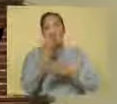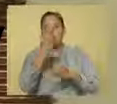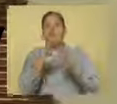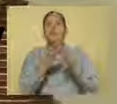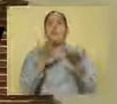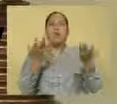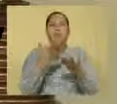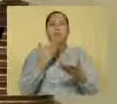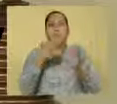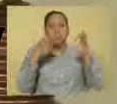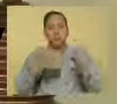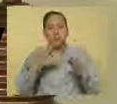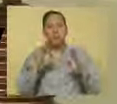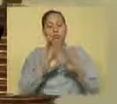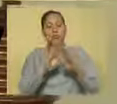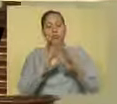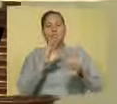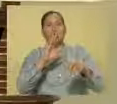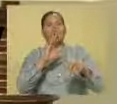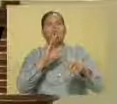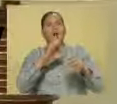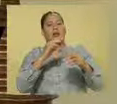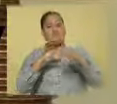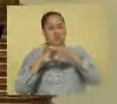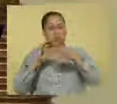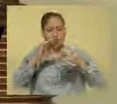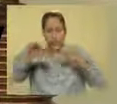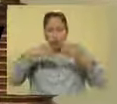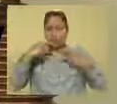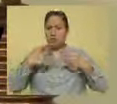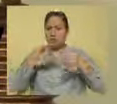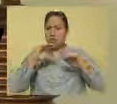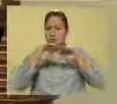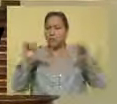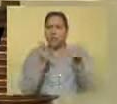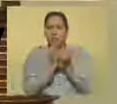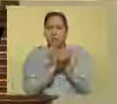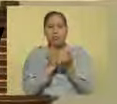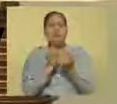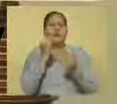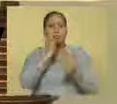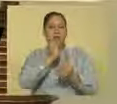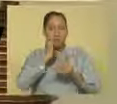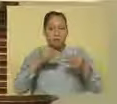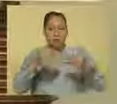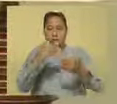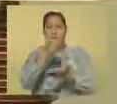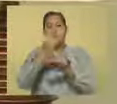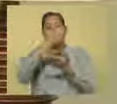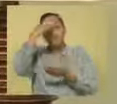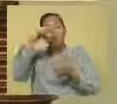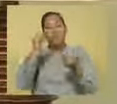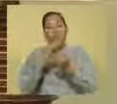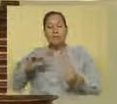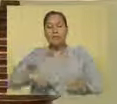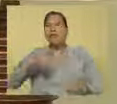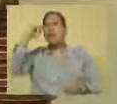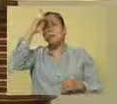buenas prácticas que fortalezcan la construcción de una ciudad con equidad e igualdad. La Ciudad de México y el gobierno